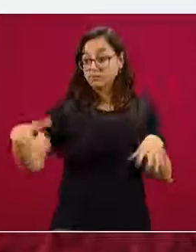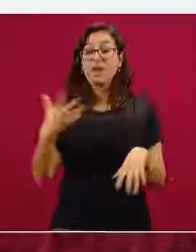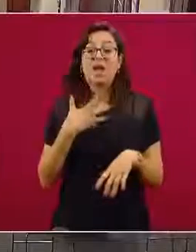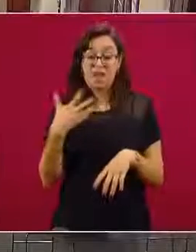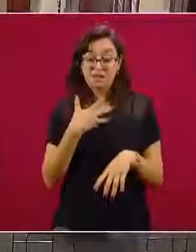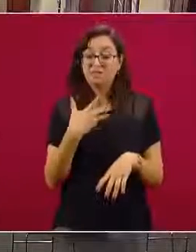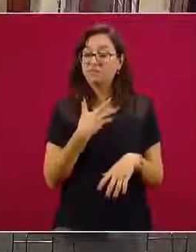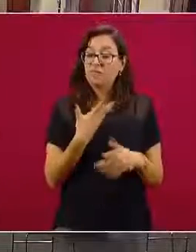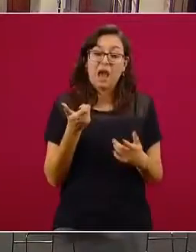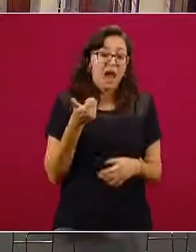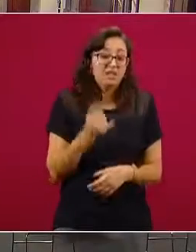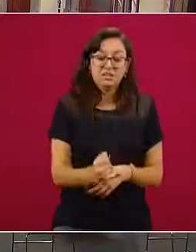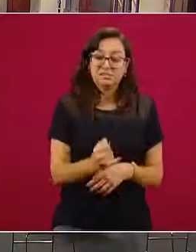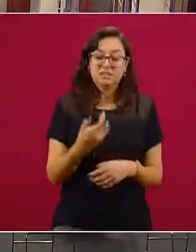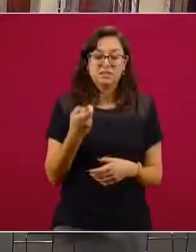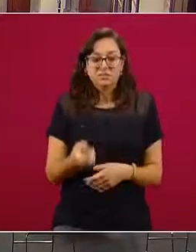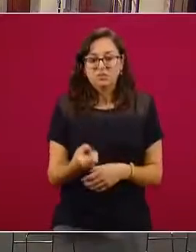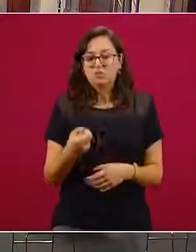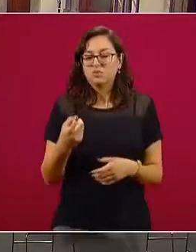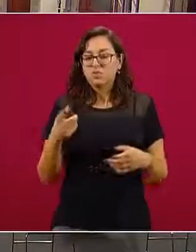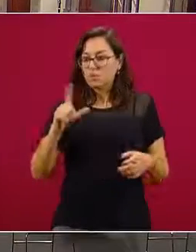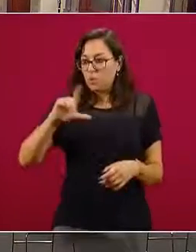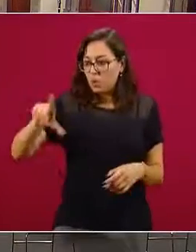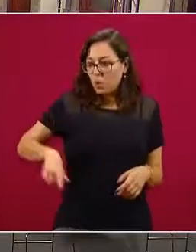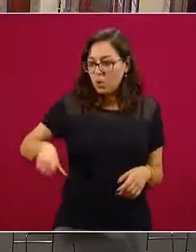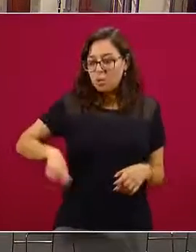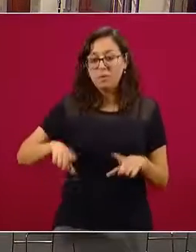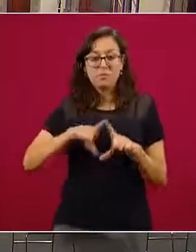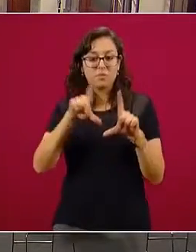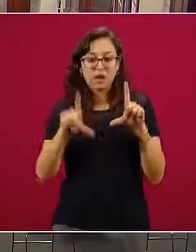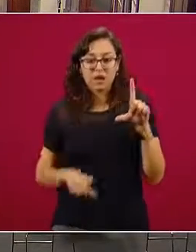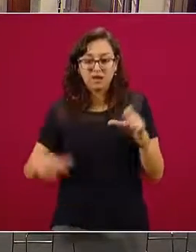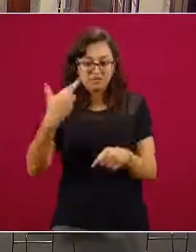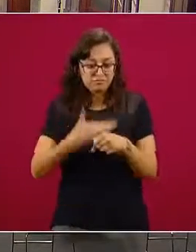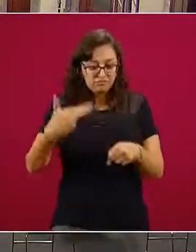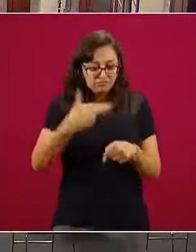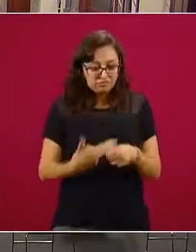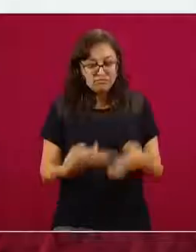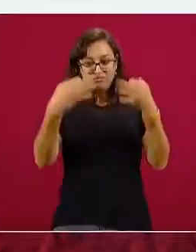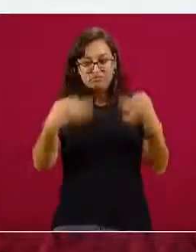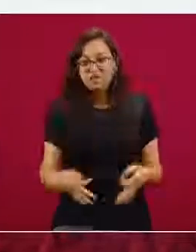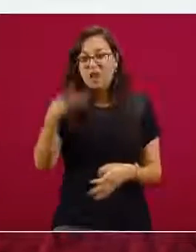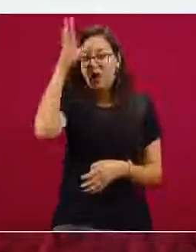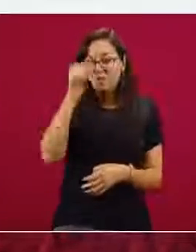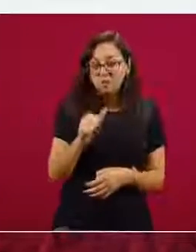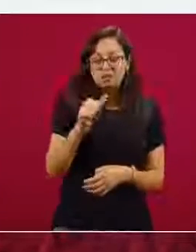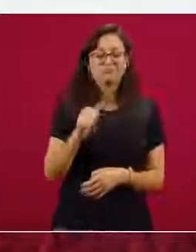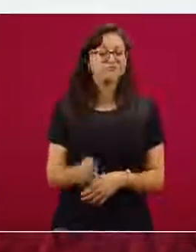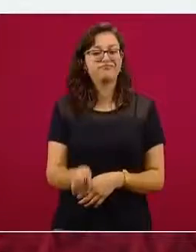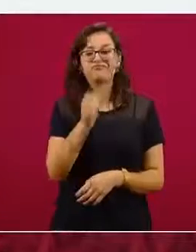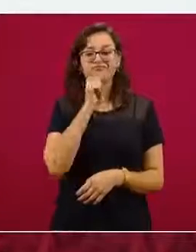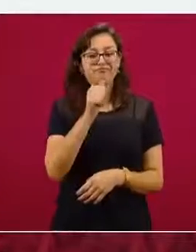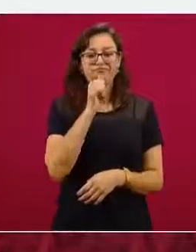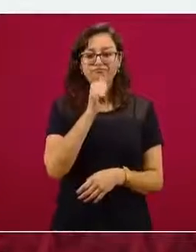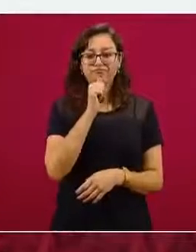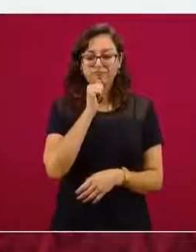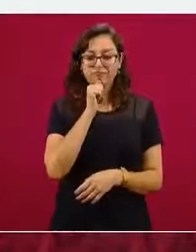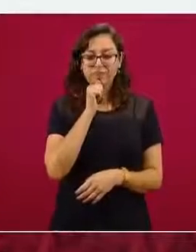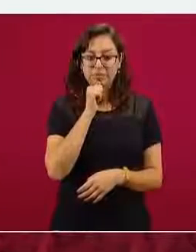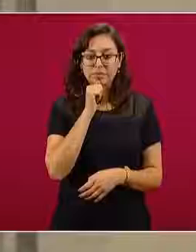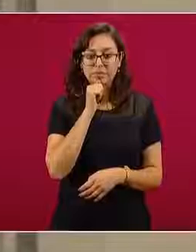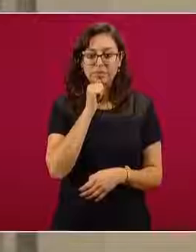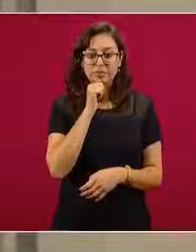ejidal y no hemos sido capaces como Estado y como país de alcanzar acuerdos adecuados con los propietarios del suelo, con los